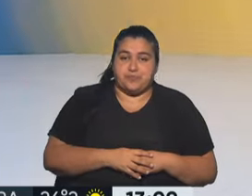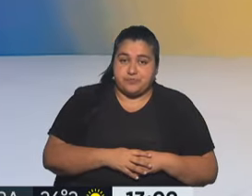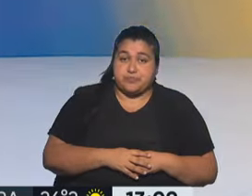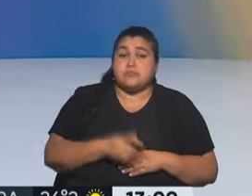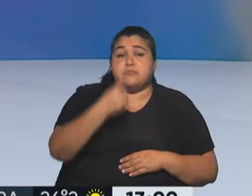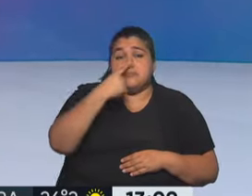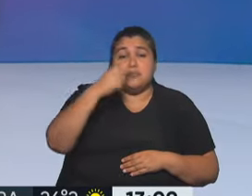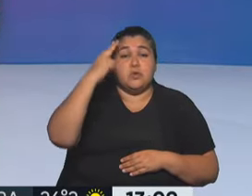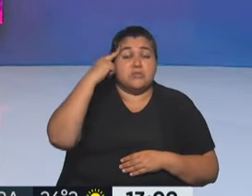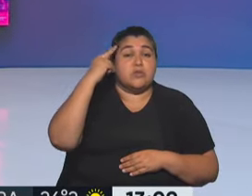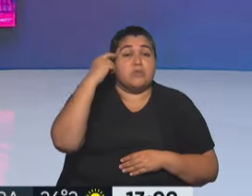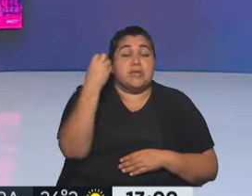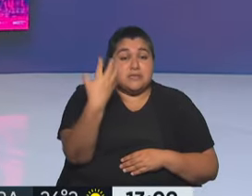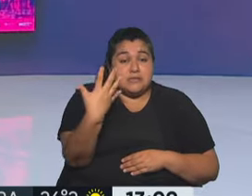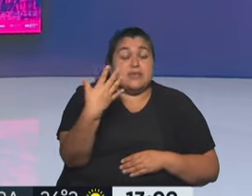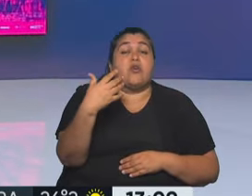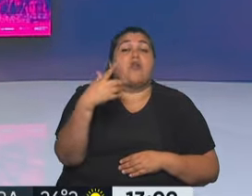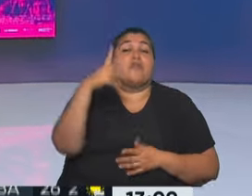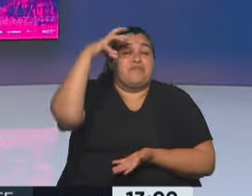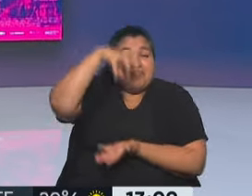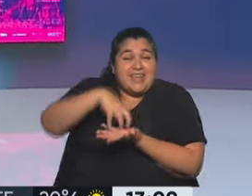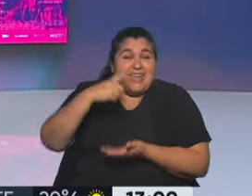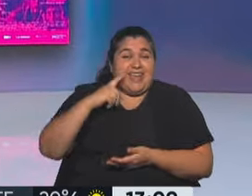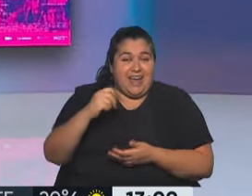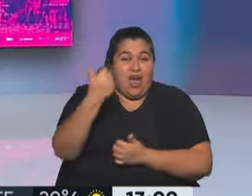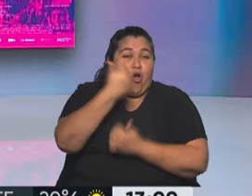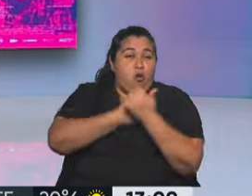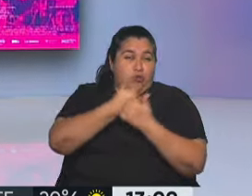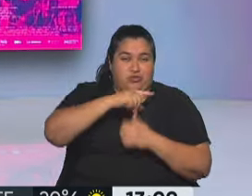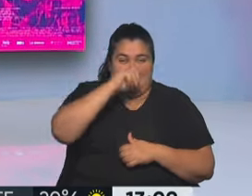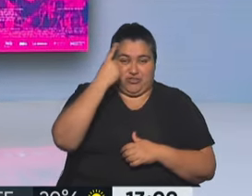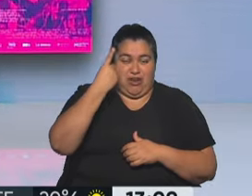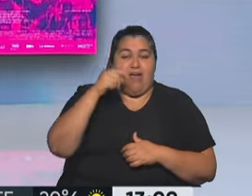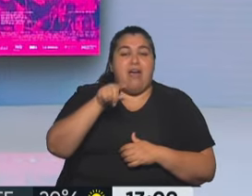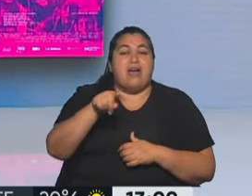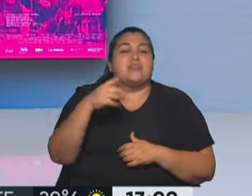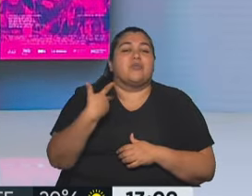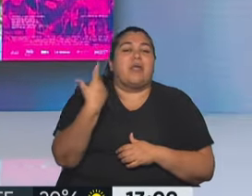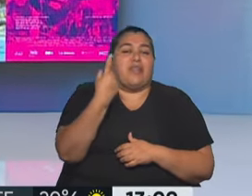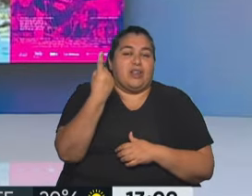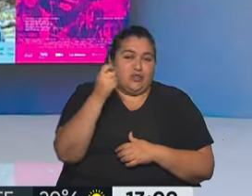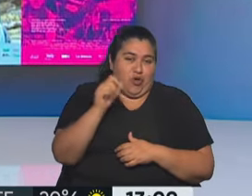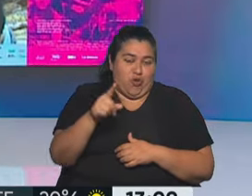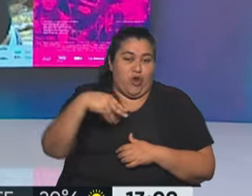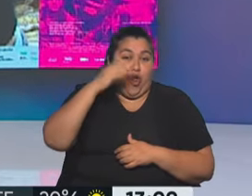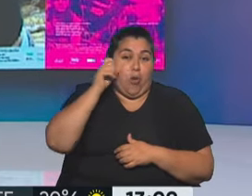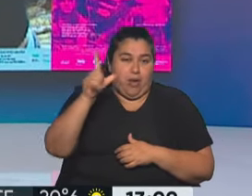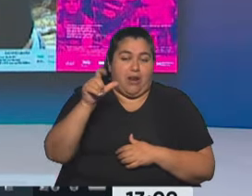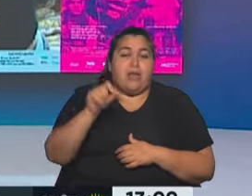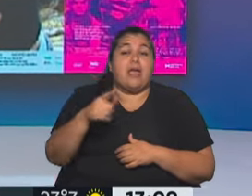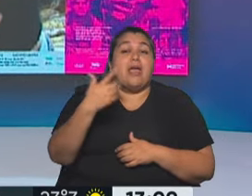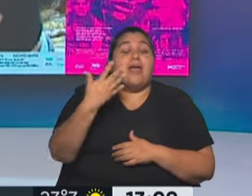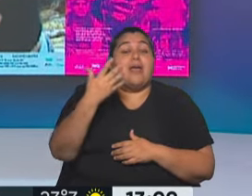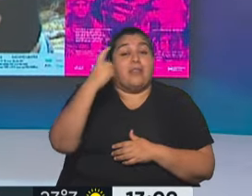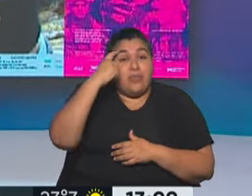En 1995, el INCA realizó un concurso federal de cortometrajes para directores nobeles. Quedaron seleccionados 10 trabajos,